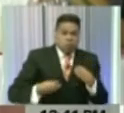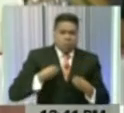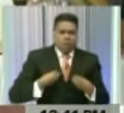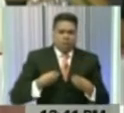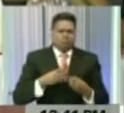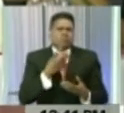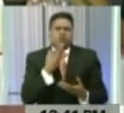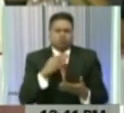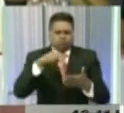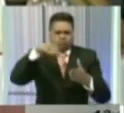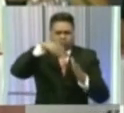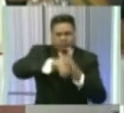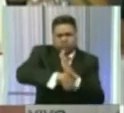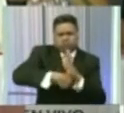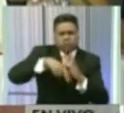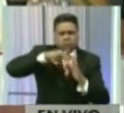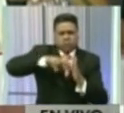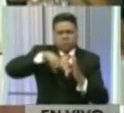hermano.